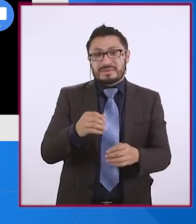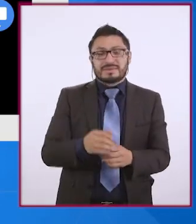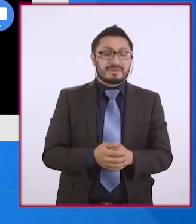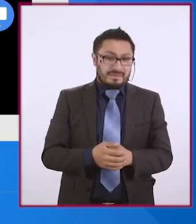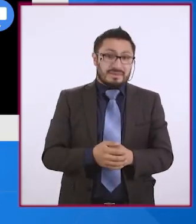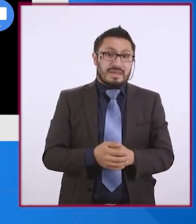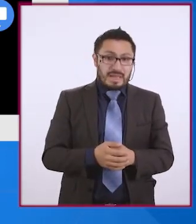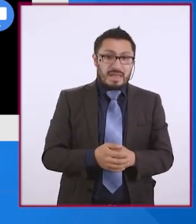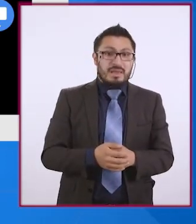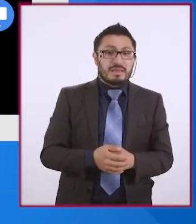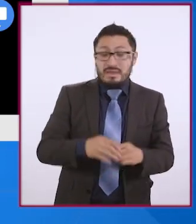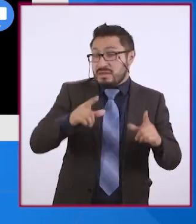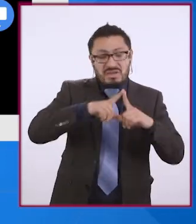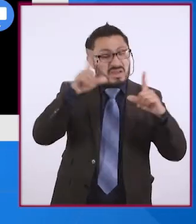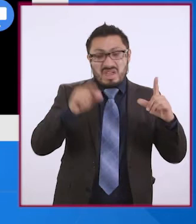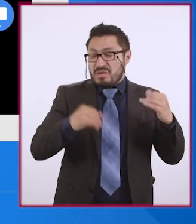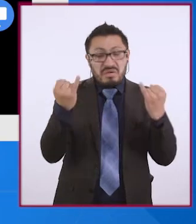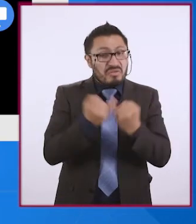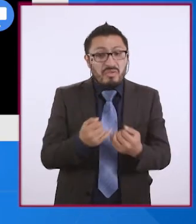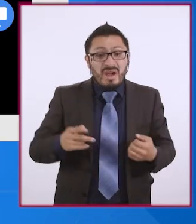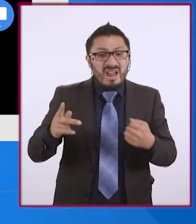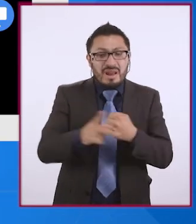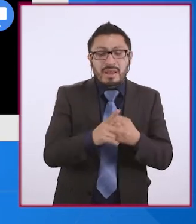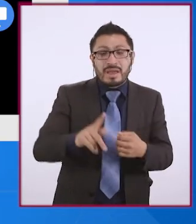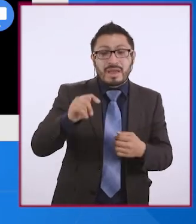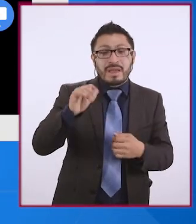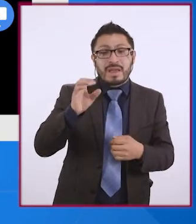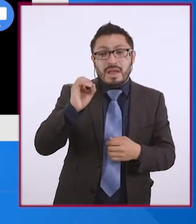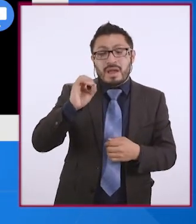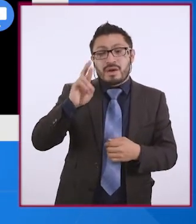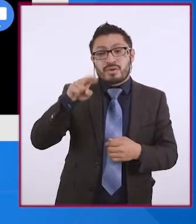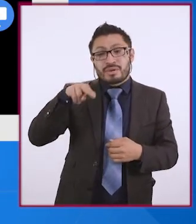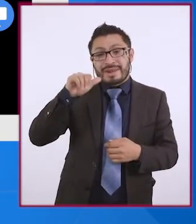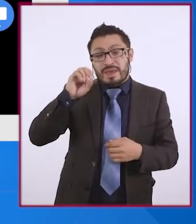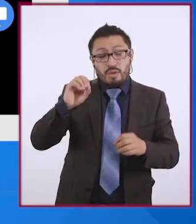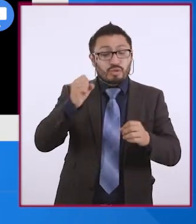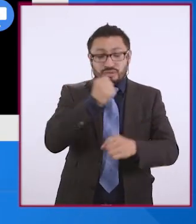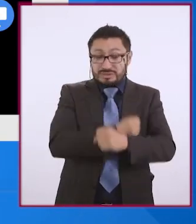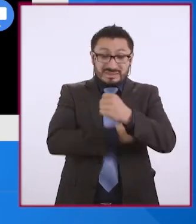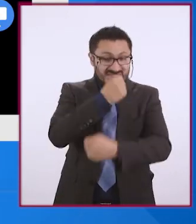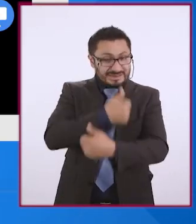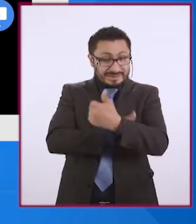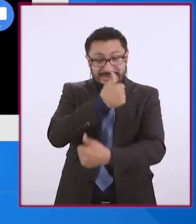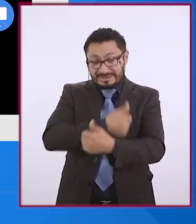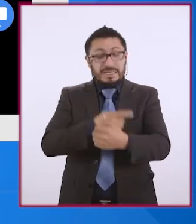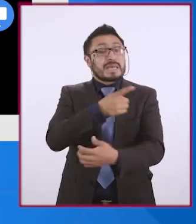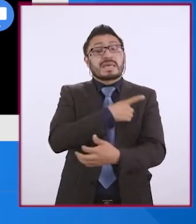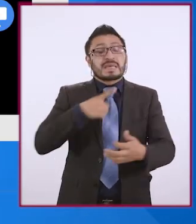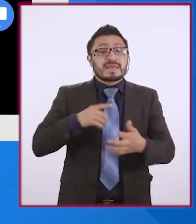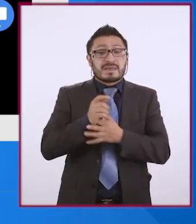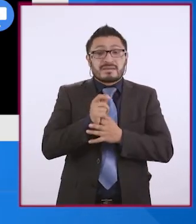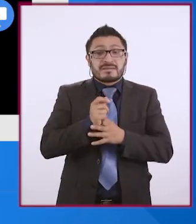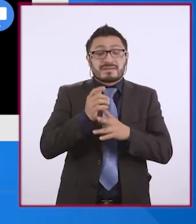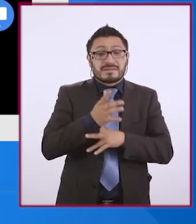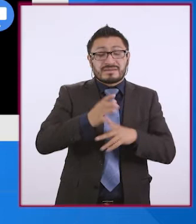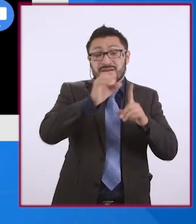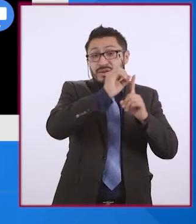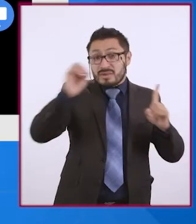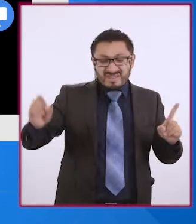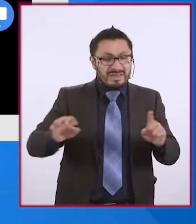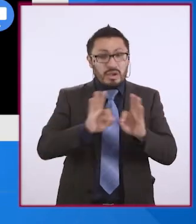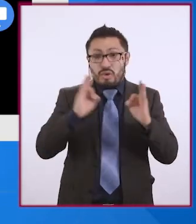del país. Los torneos que deben ser organizados de manera regular para la participación de la juventud ya